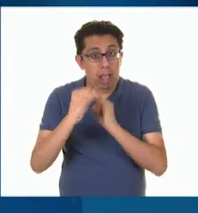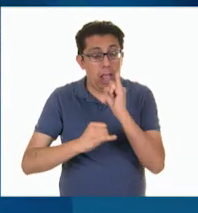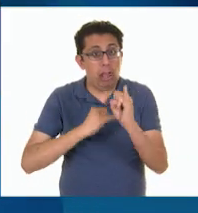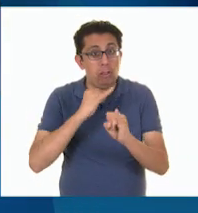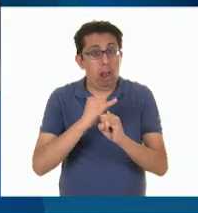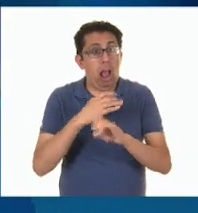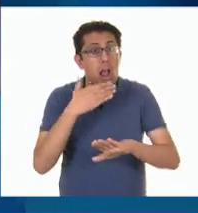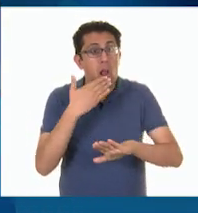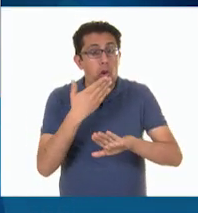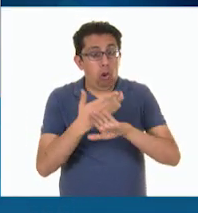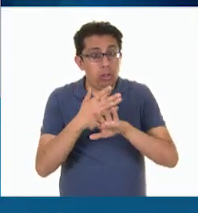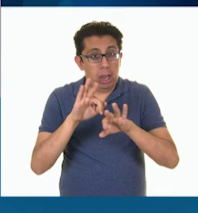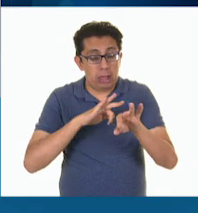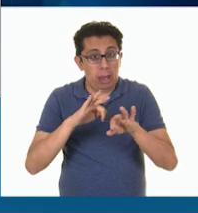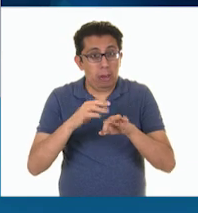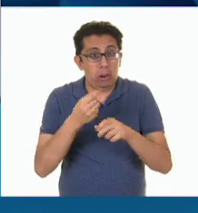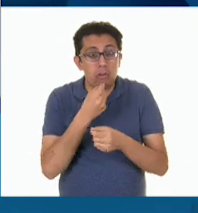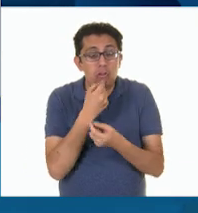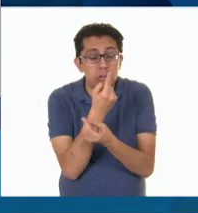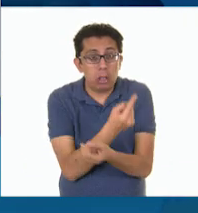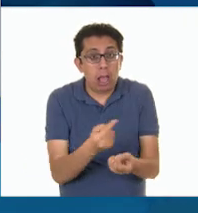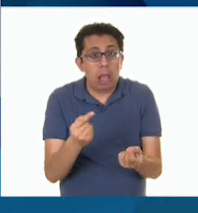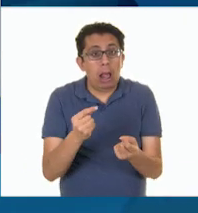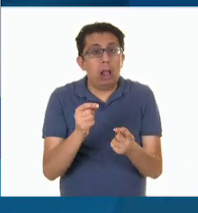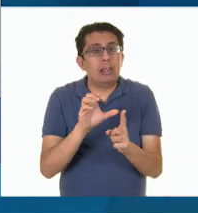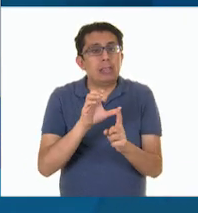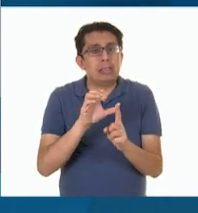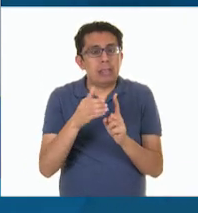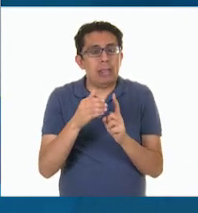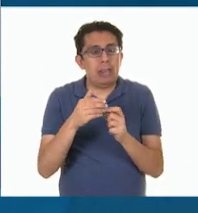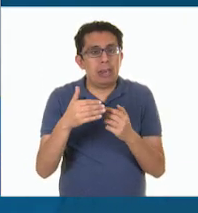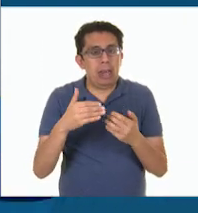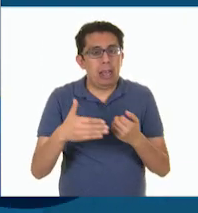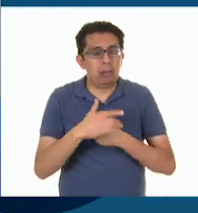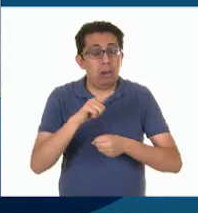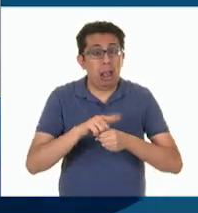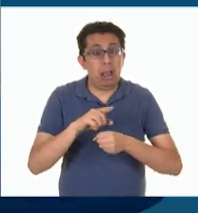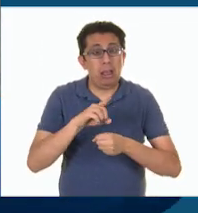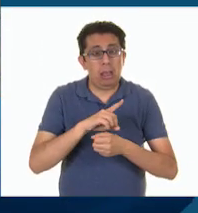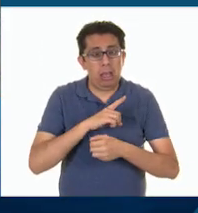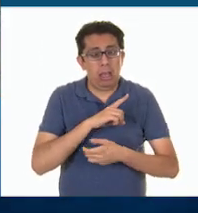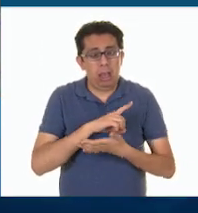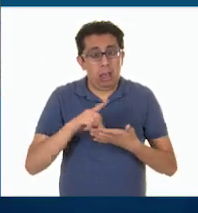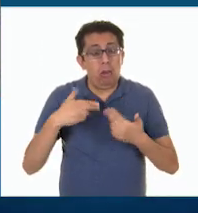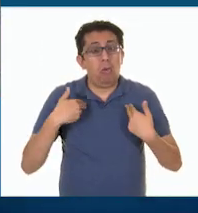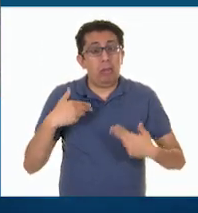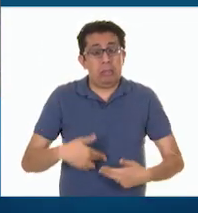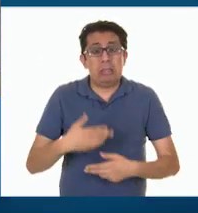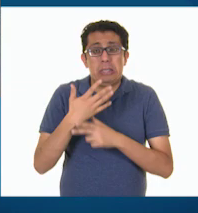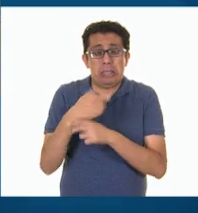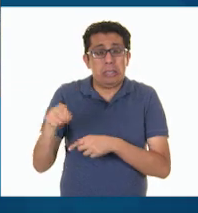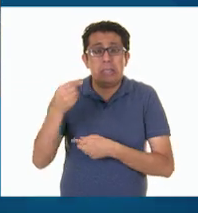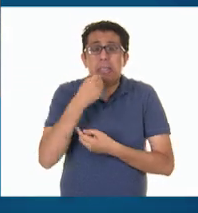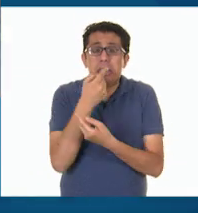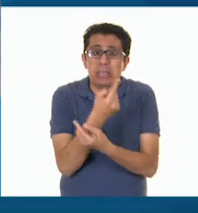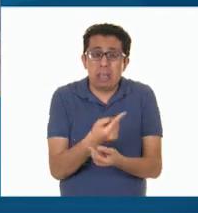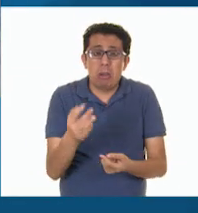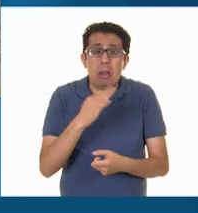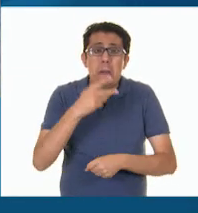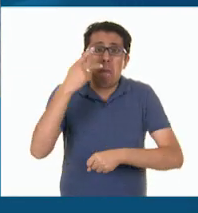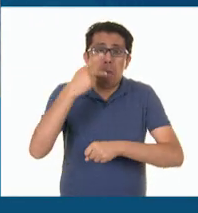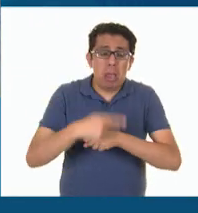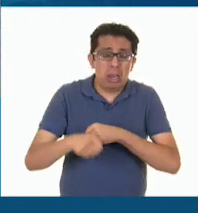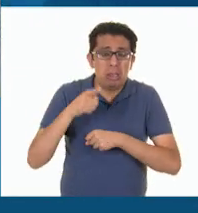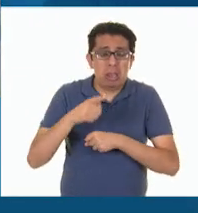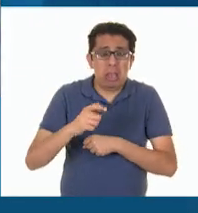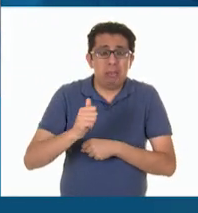Trabajo Infantil, la CNDH alertó sobre la vulneración que enfrentan y que los expone a ser víctimas de explotación, esclavitud y trata